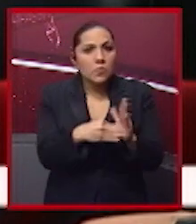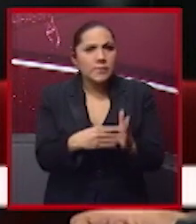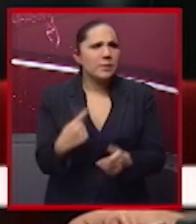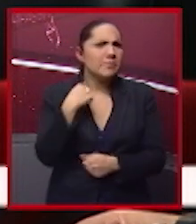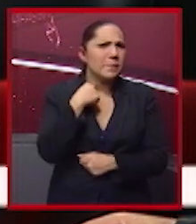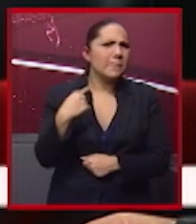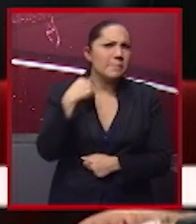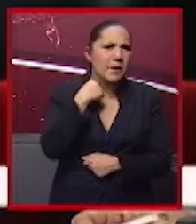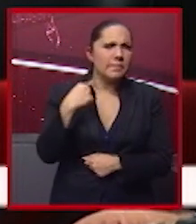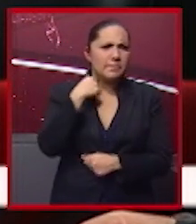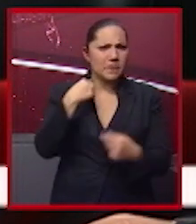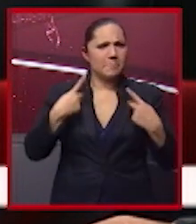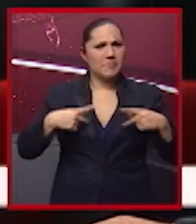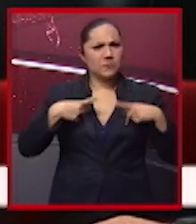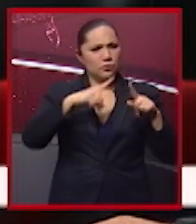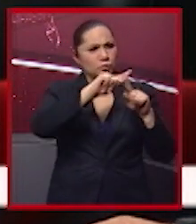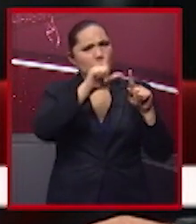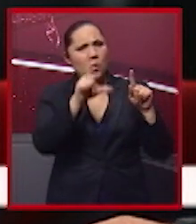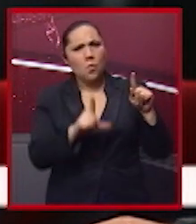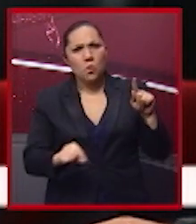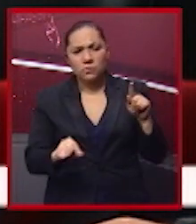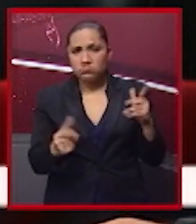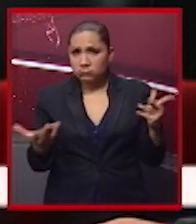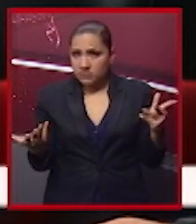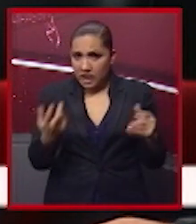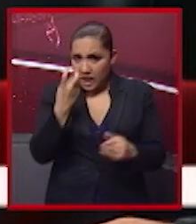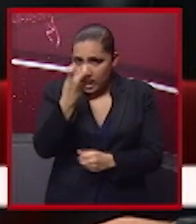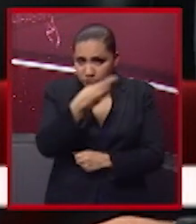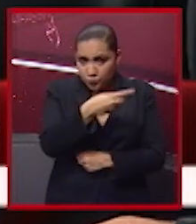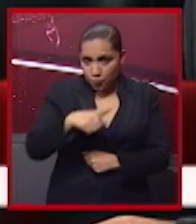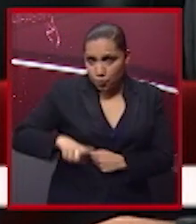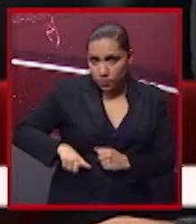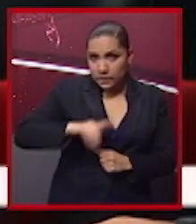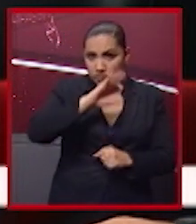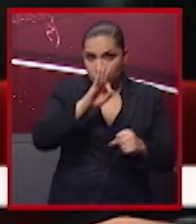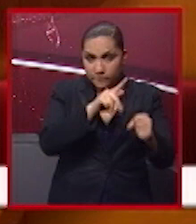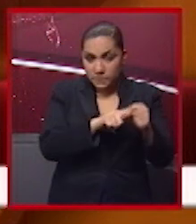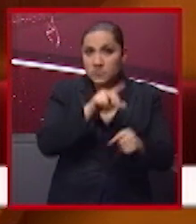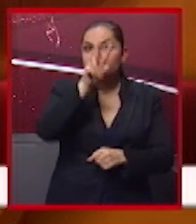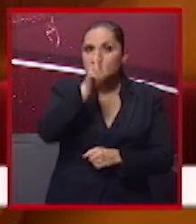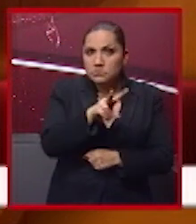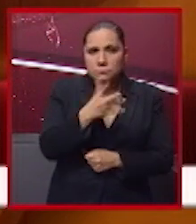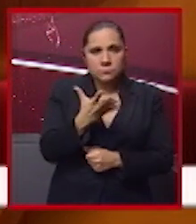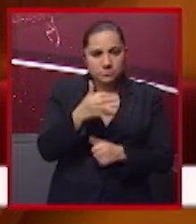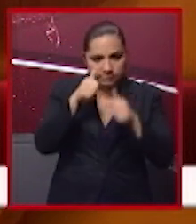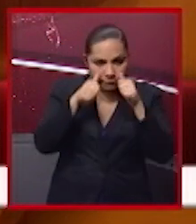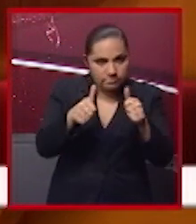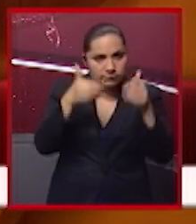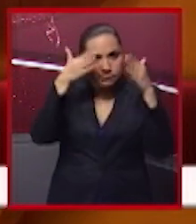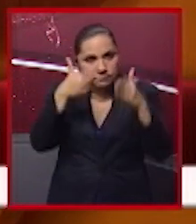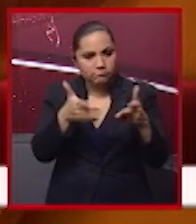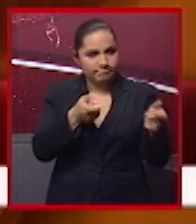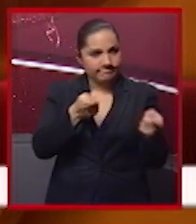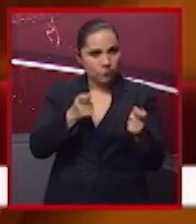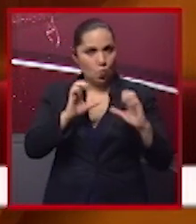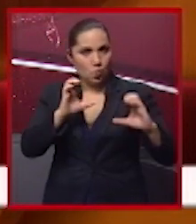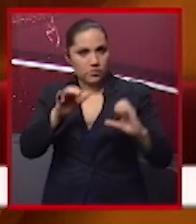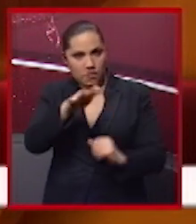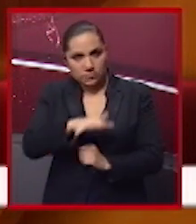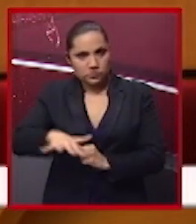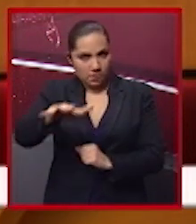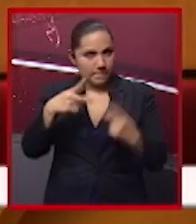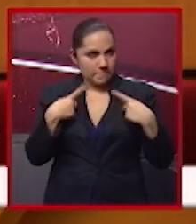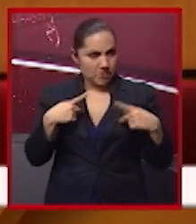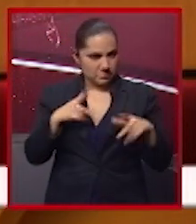que afirmó que el gobierno federal no ha podido solucionar la crisis de seguridad que atraviesa todo el territorio nacional.